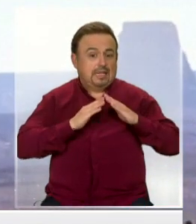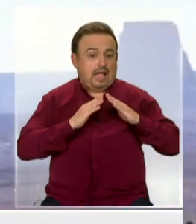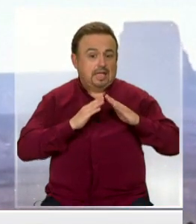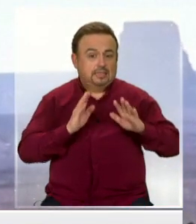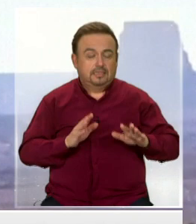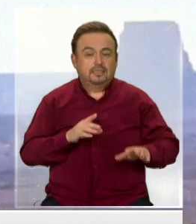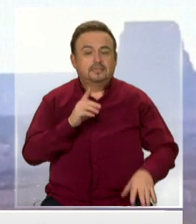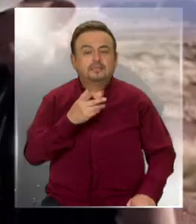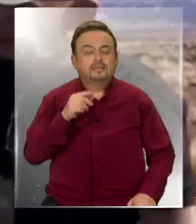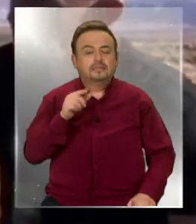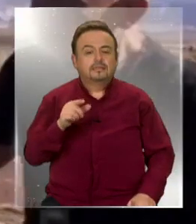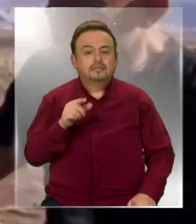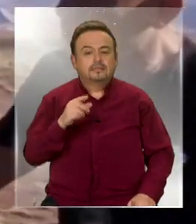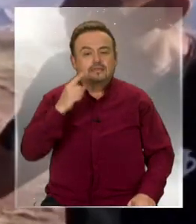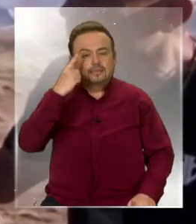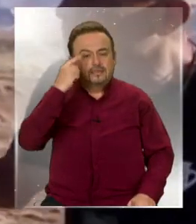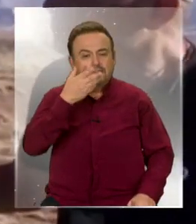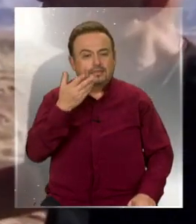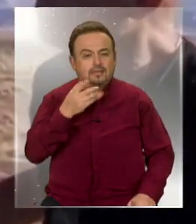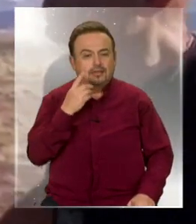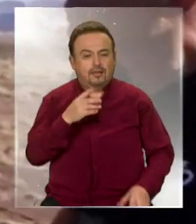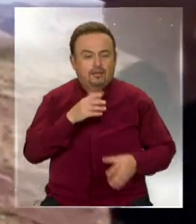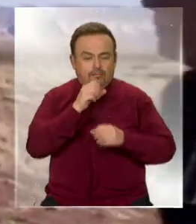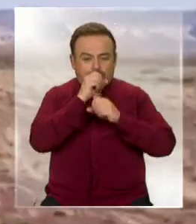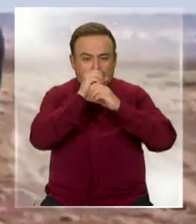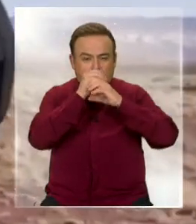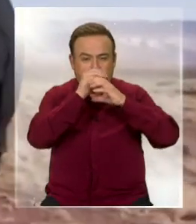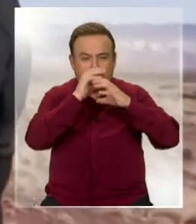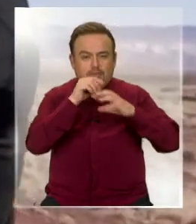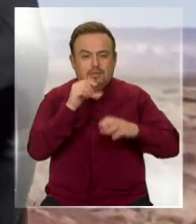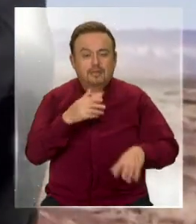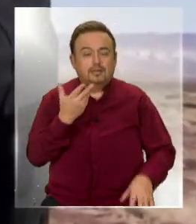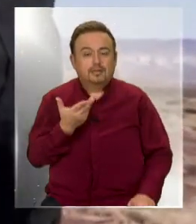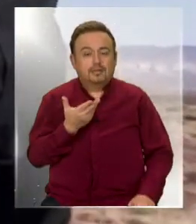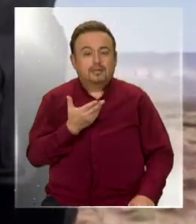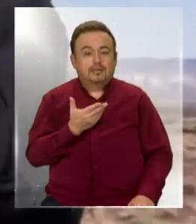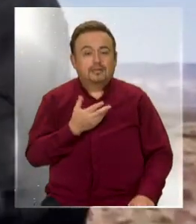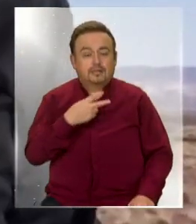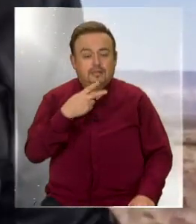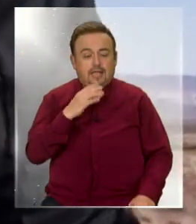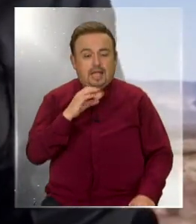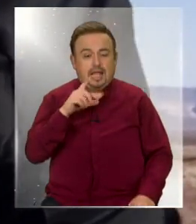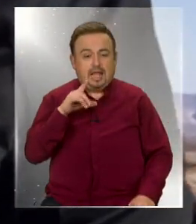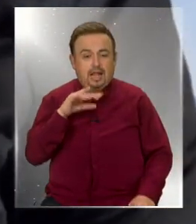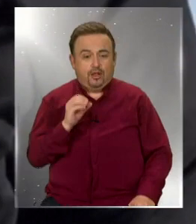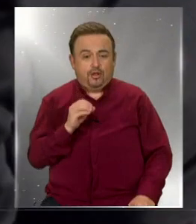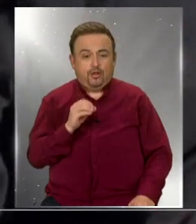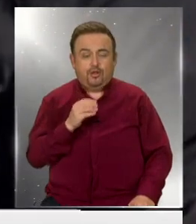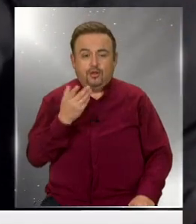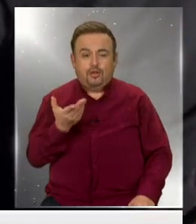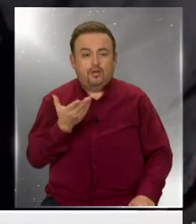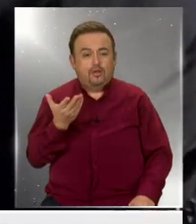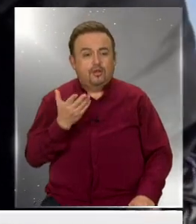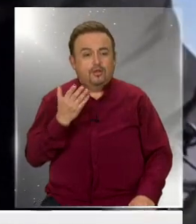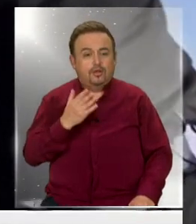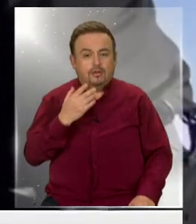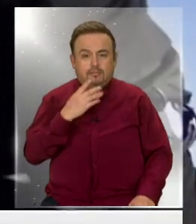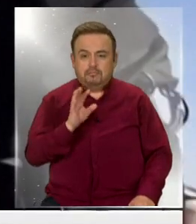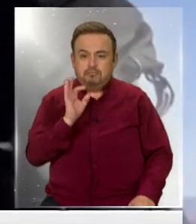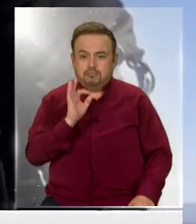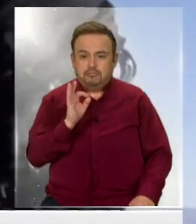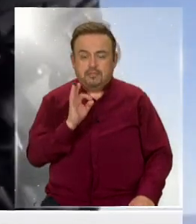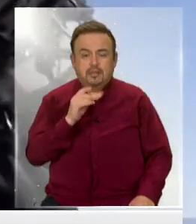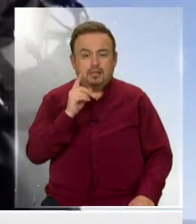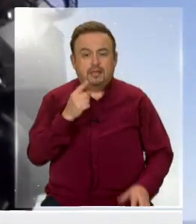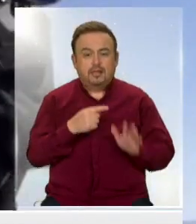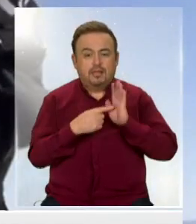sí, y lo hizo un ilusionista con estos globos de hielo, un ilusionista norteamericano, y lo hizo muy bien. Él